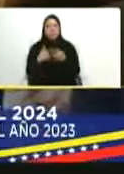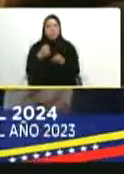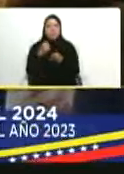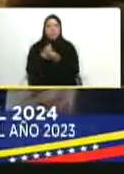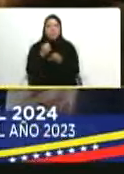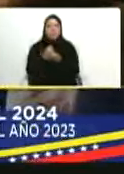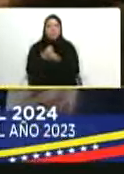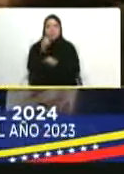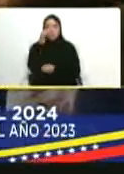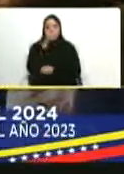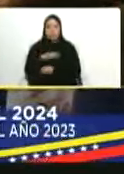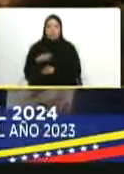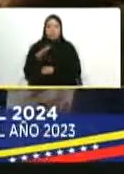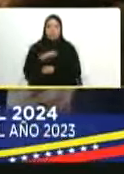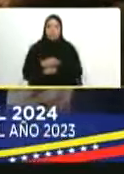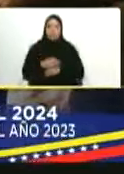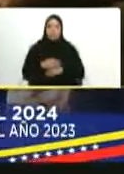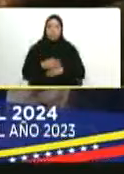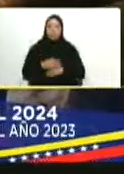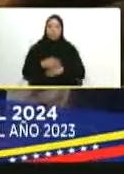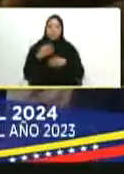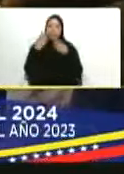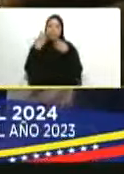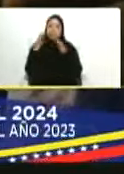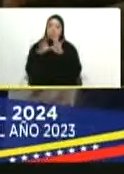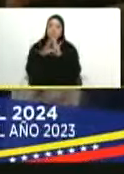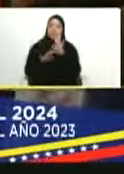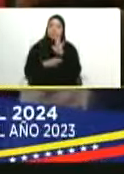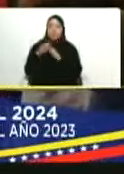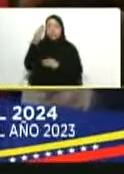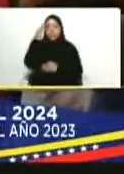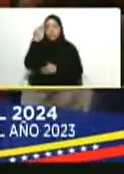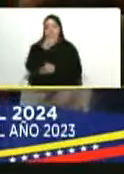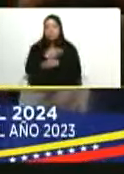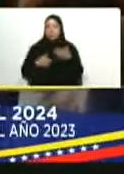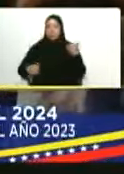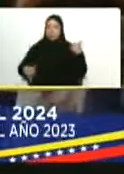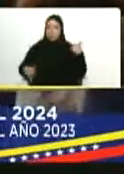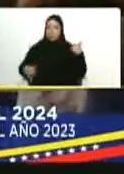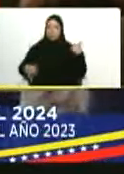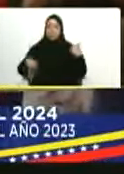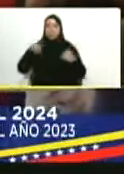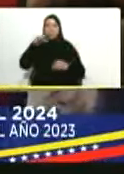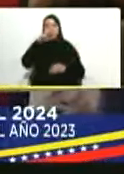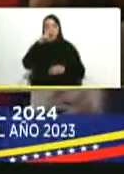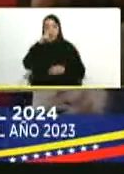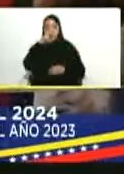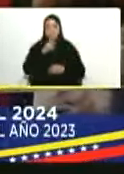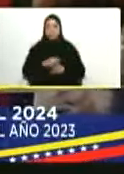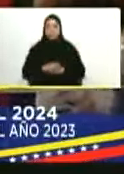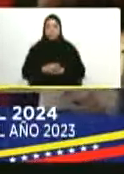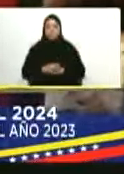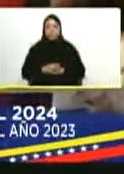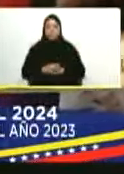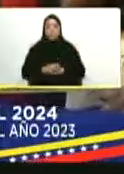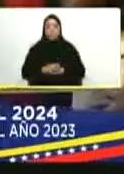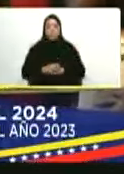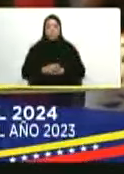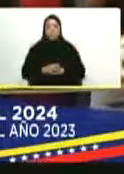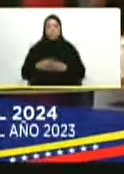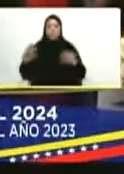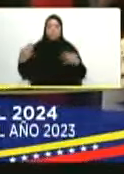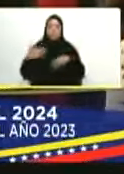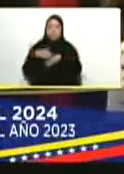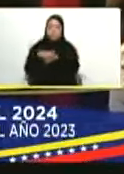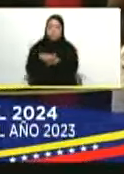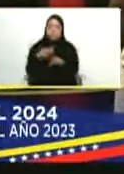constitucional. Allí vemos el saludo que realiza el jefe de Estado, Nicolás Maduro Moros, a cada uno de los